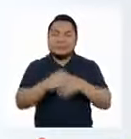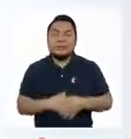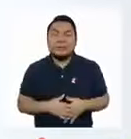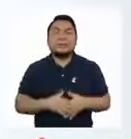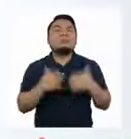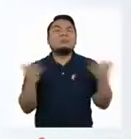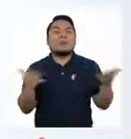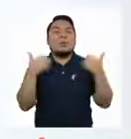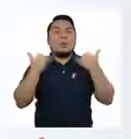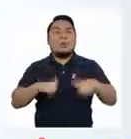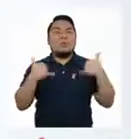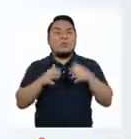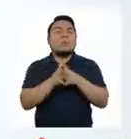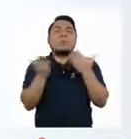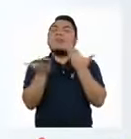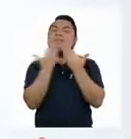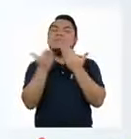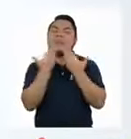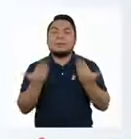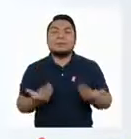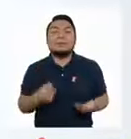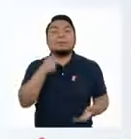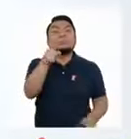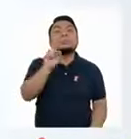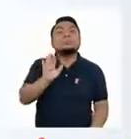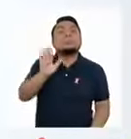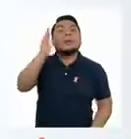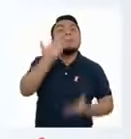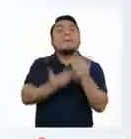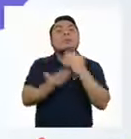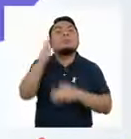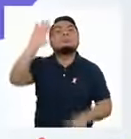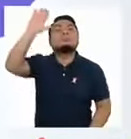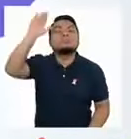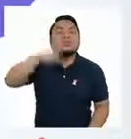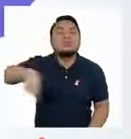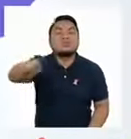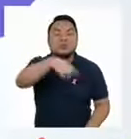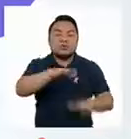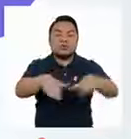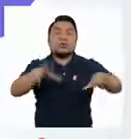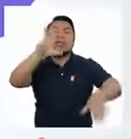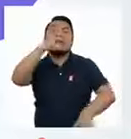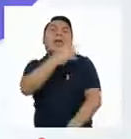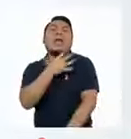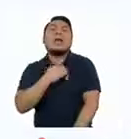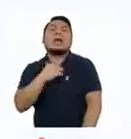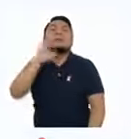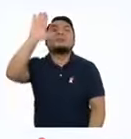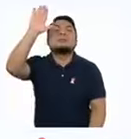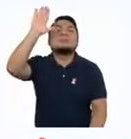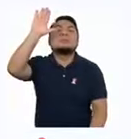Va a ser un juego muy sencillo. Levanten la mano todos los niños de 3 años que ven el programa.